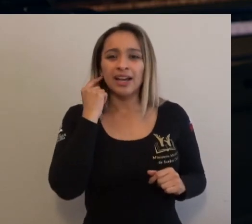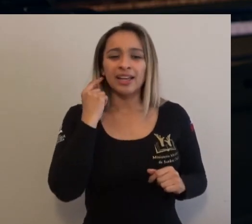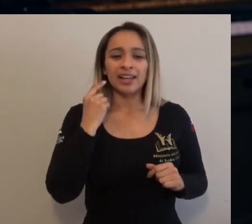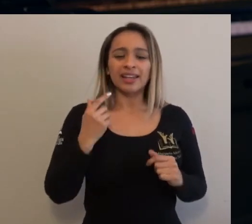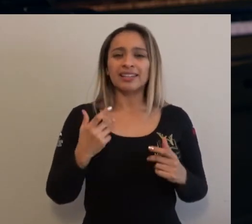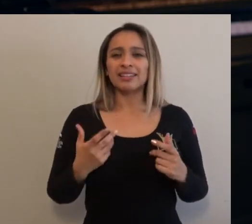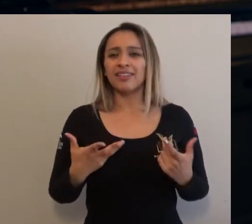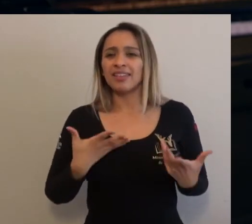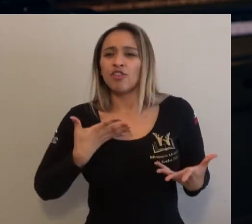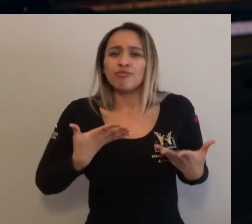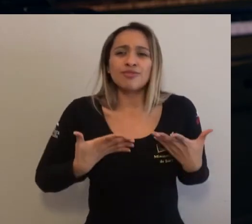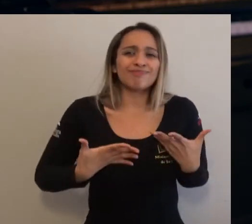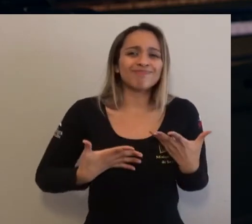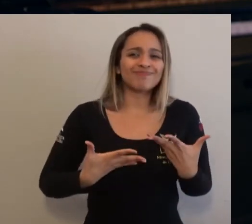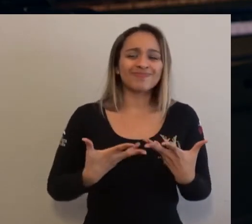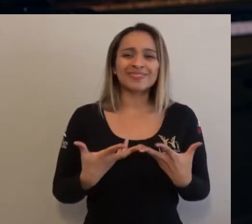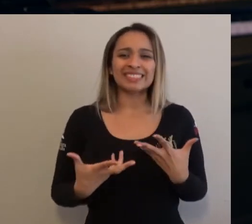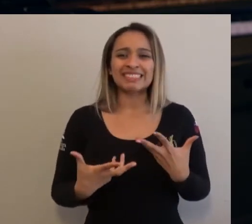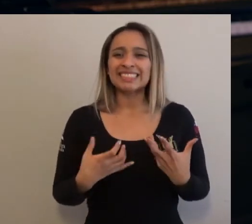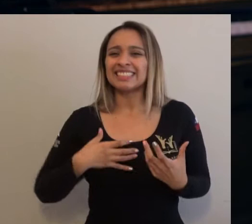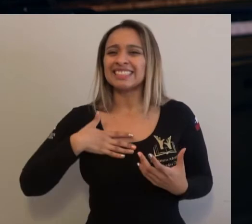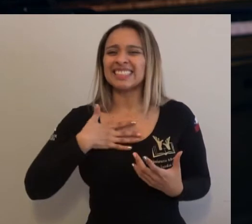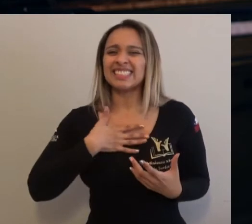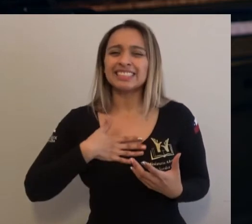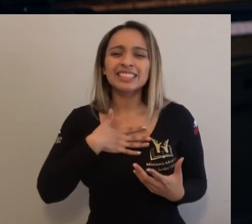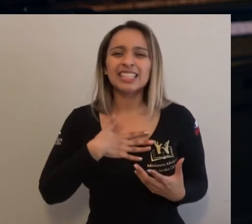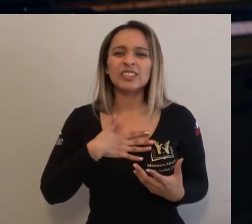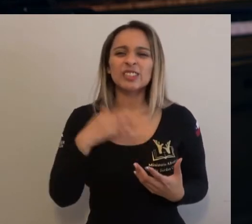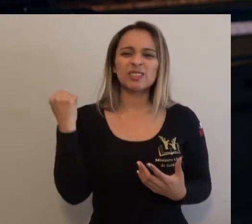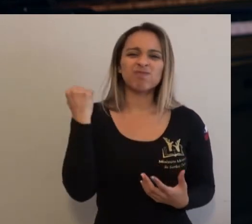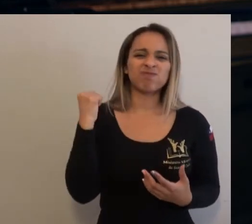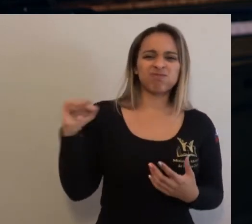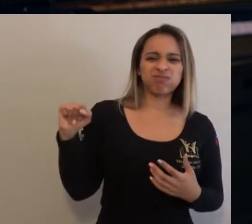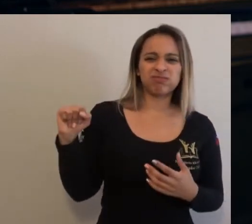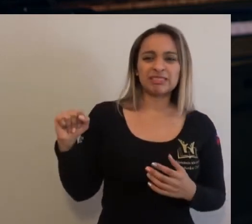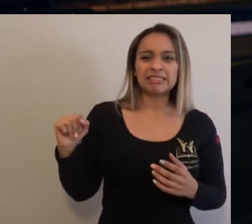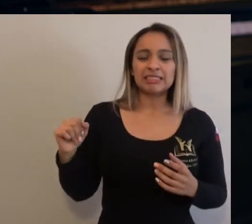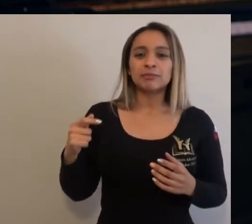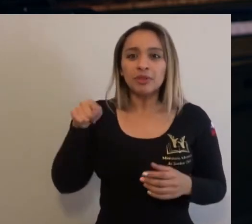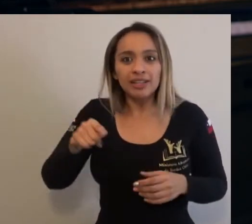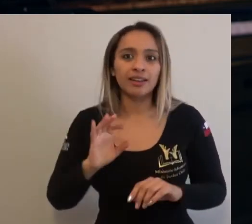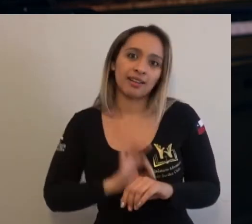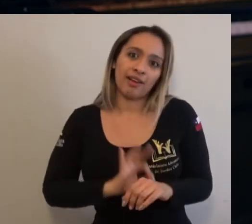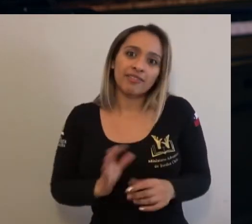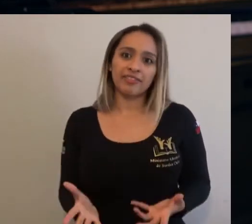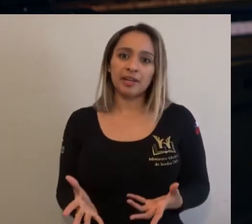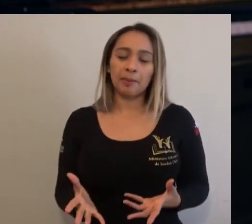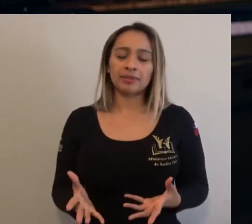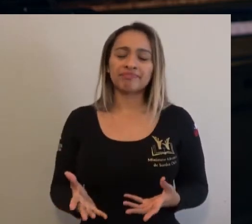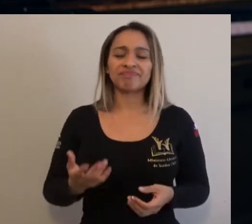estaba siendo ella estaba siendo rechazada por su